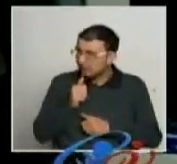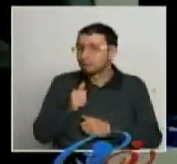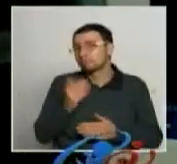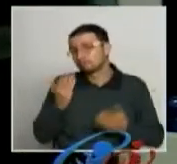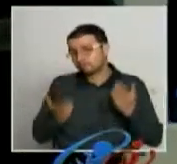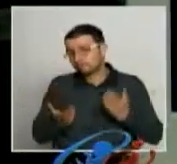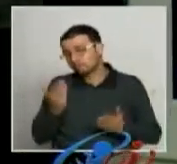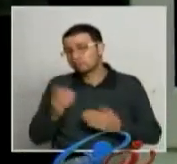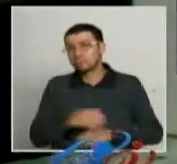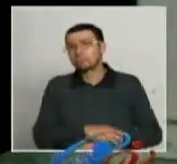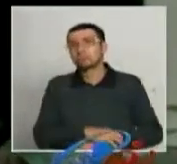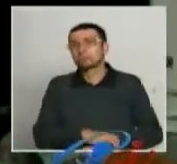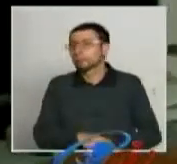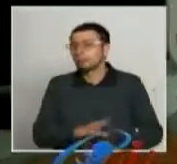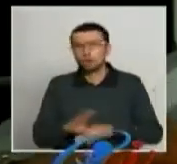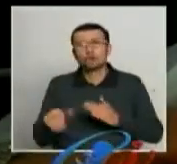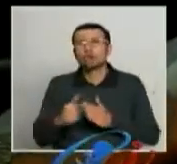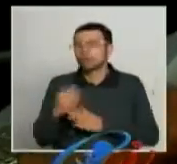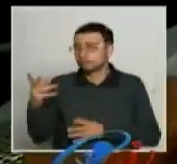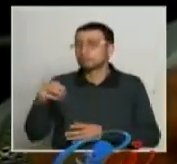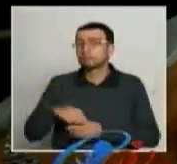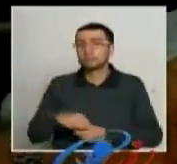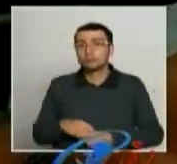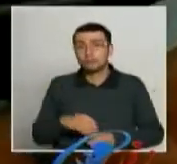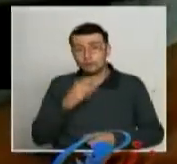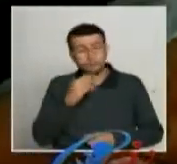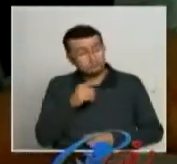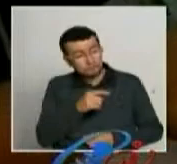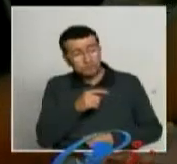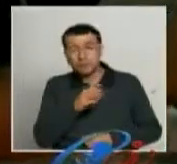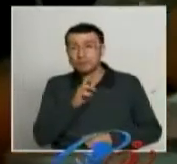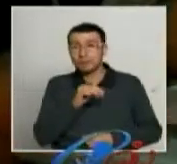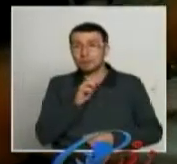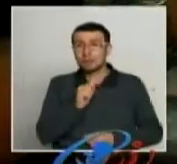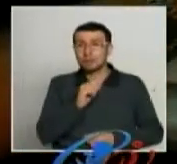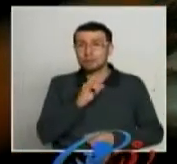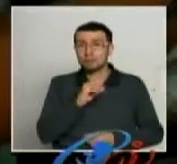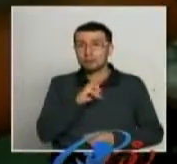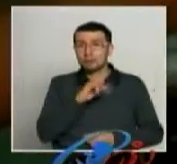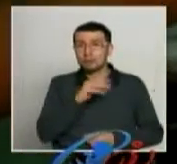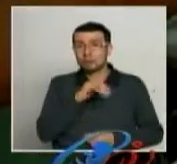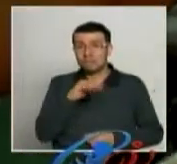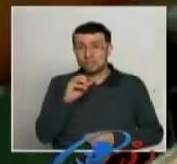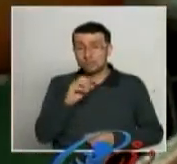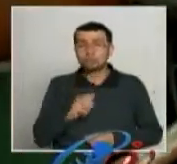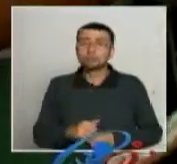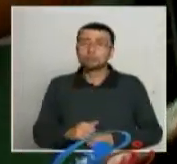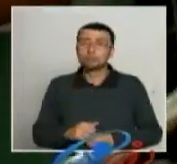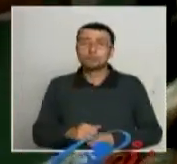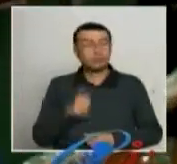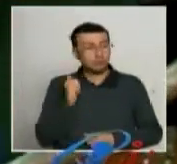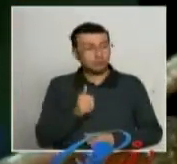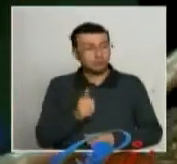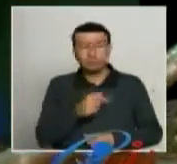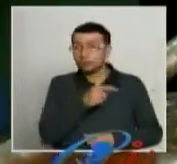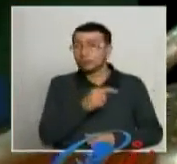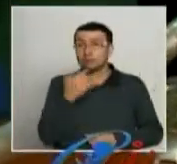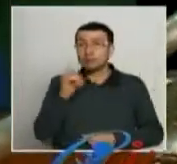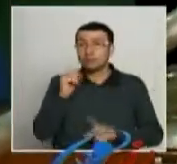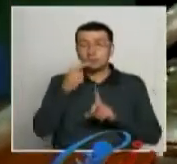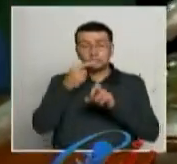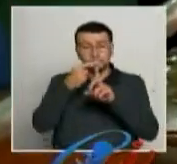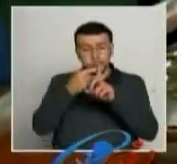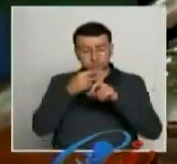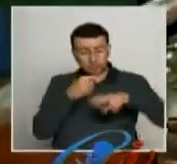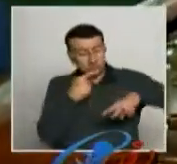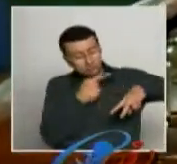el sistema arterial y venoso. Si Mauricio me hace una toma en la pierna de doña Evelia Rusi, pues él ya está descendiendo de la ingle,